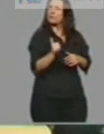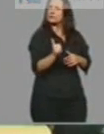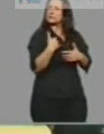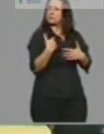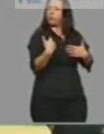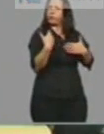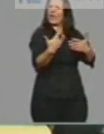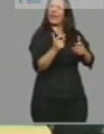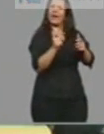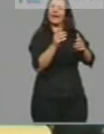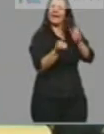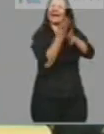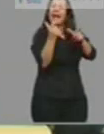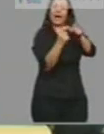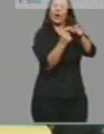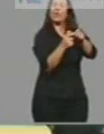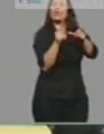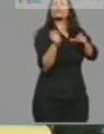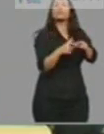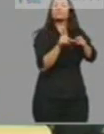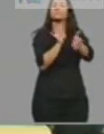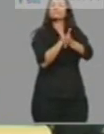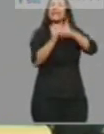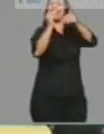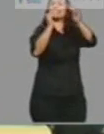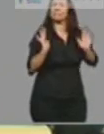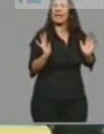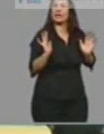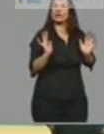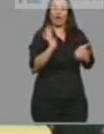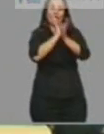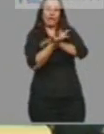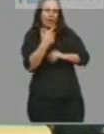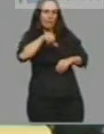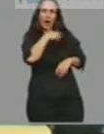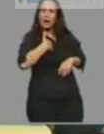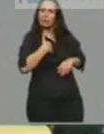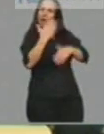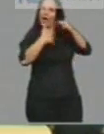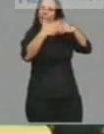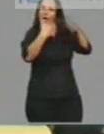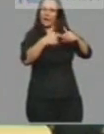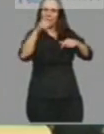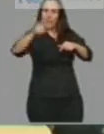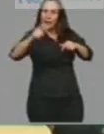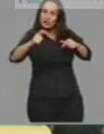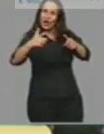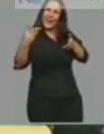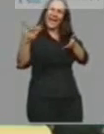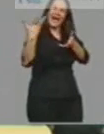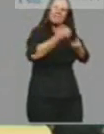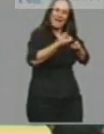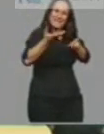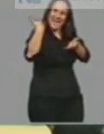cupón de crecimiento, de modo tal que si la Argentina crecía, los acreedores iban a recibir más dinero producto de acompañar